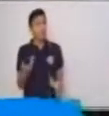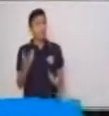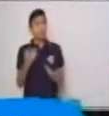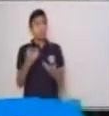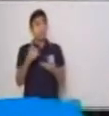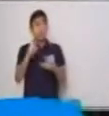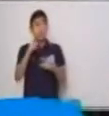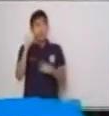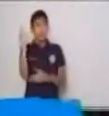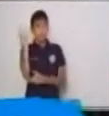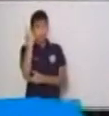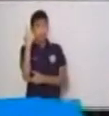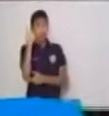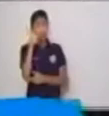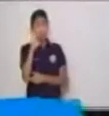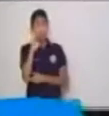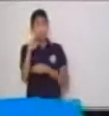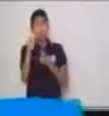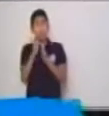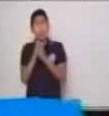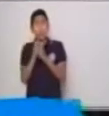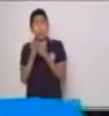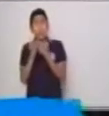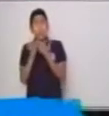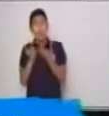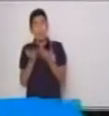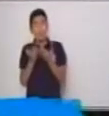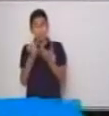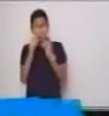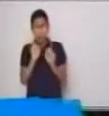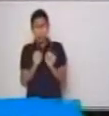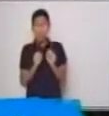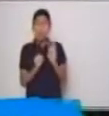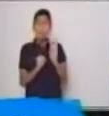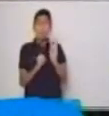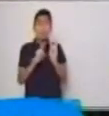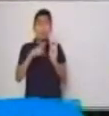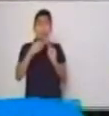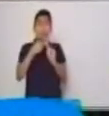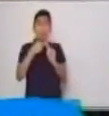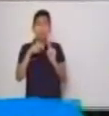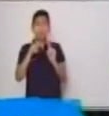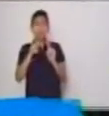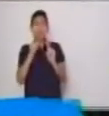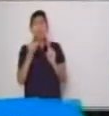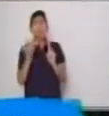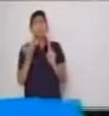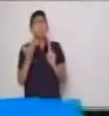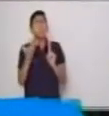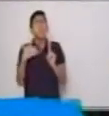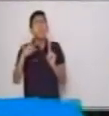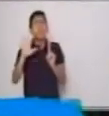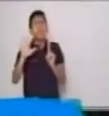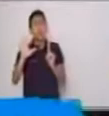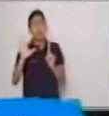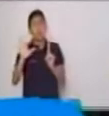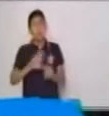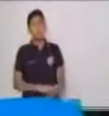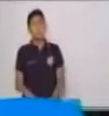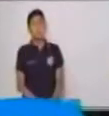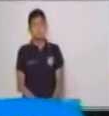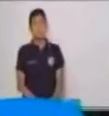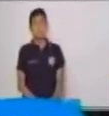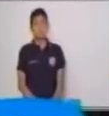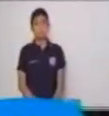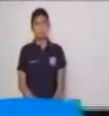cuadro de su cuaderno. Por favor, 3 más 2 igual a 5.